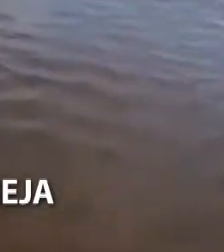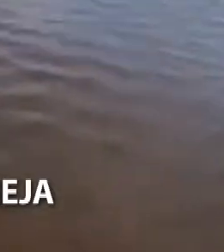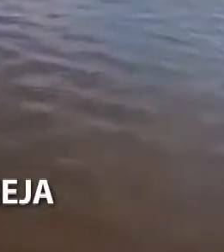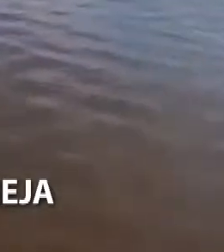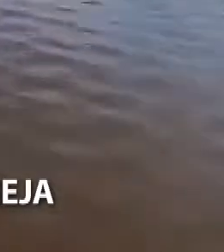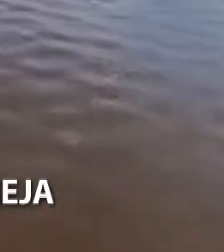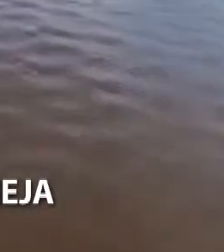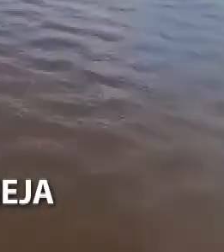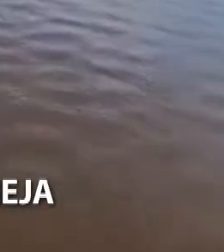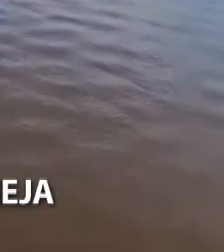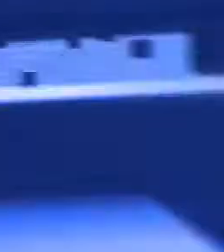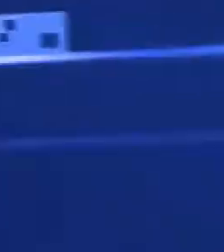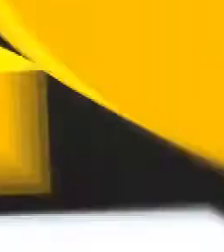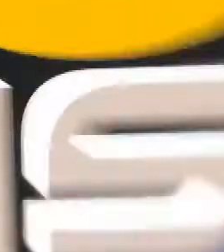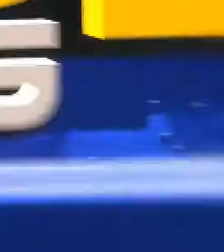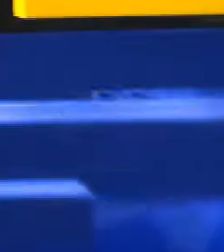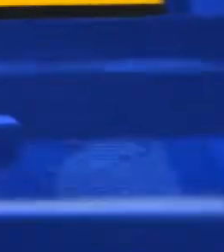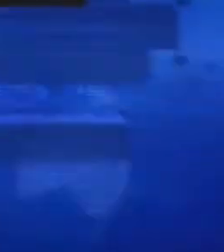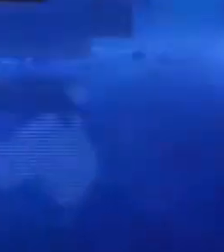Medio.